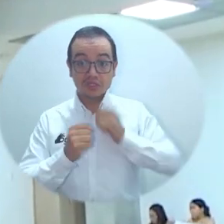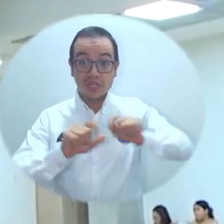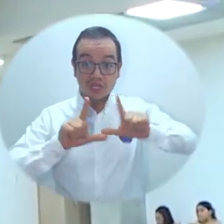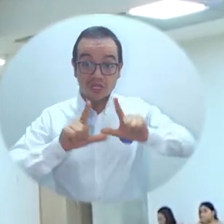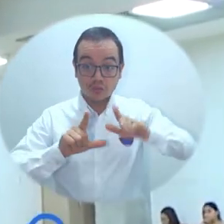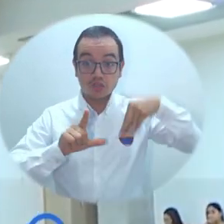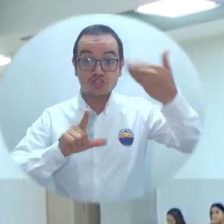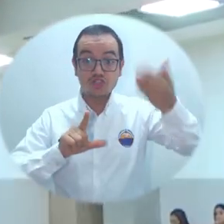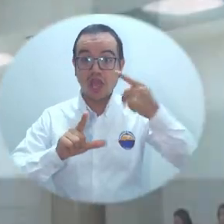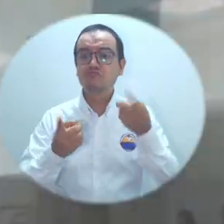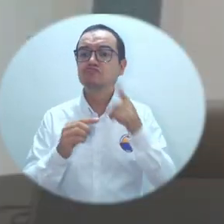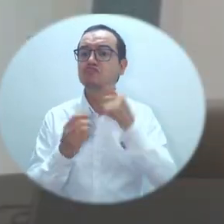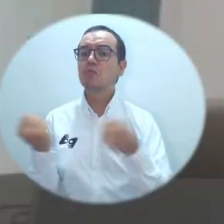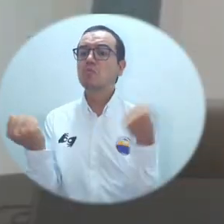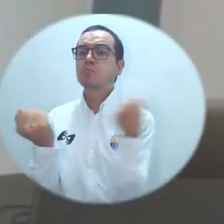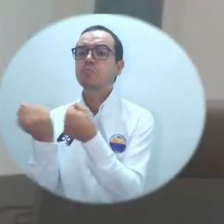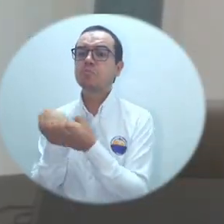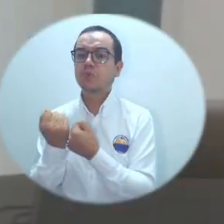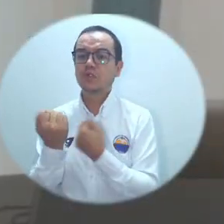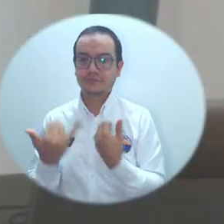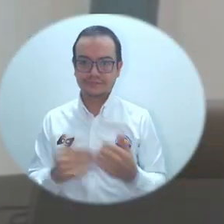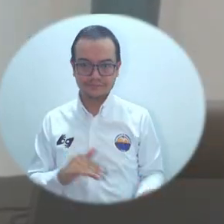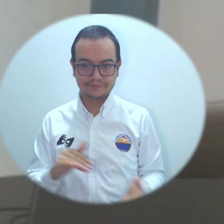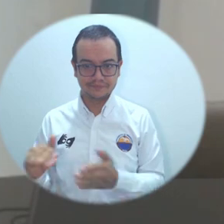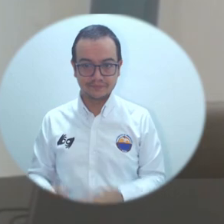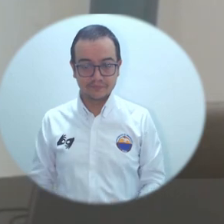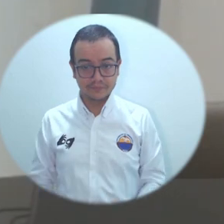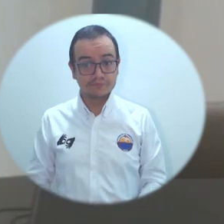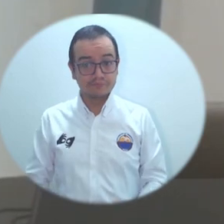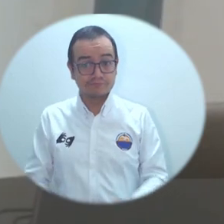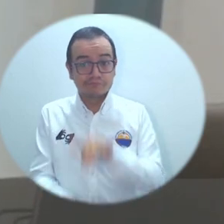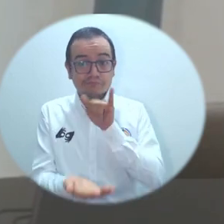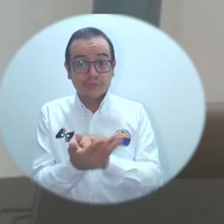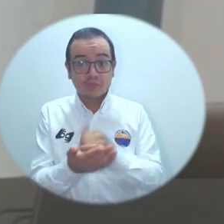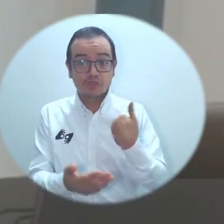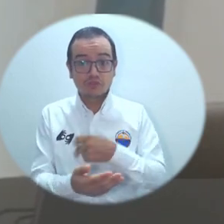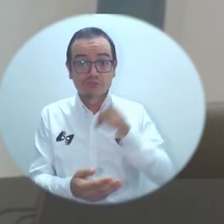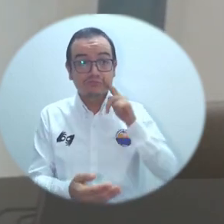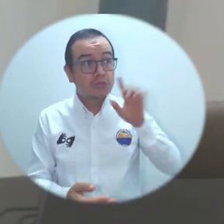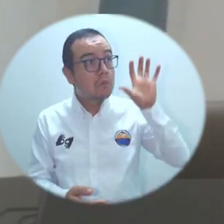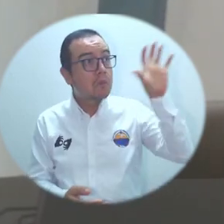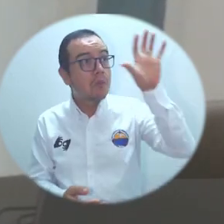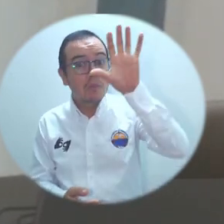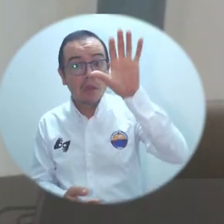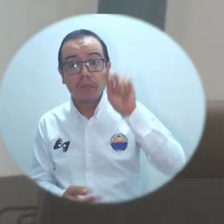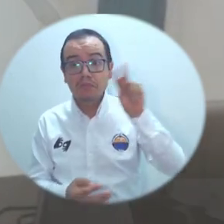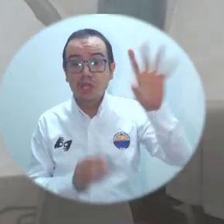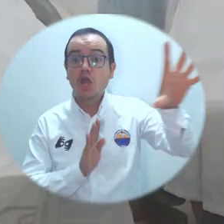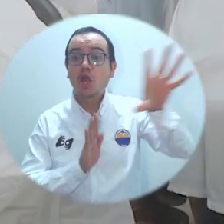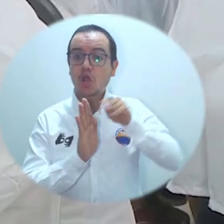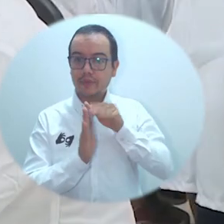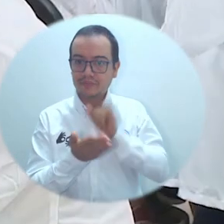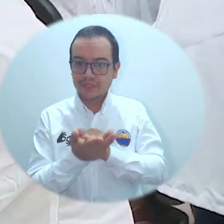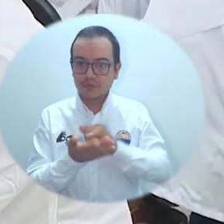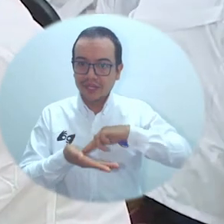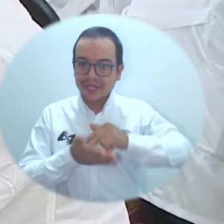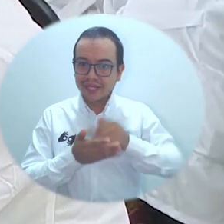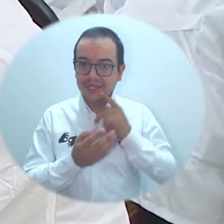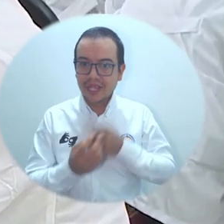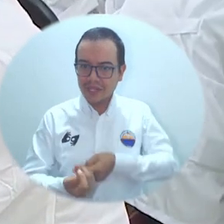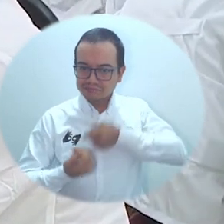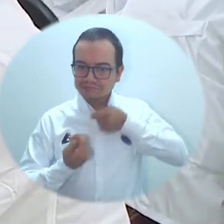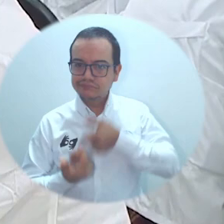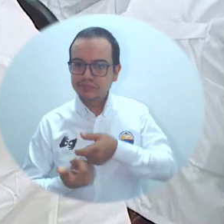De las investigaciones desarrolladas por otros países. Por tanto, nuestra universidad debe seguir invirtiendo en